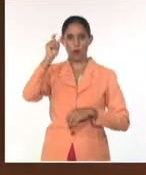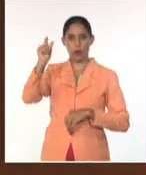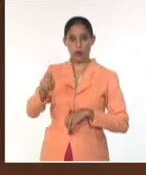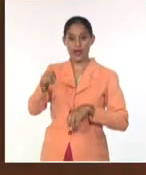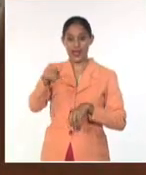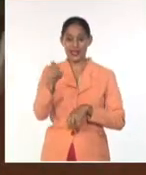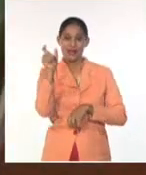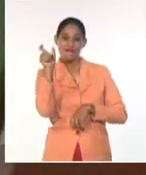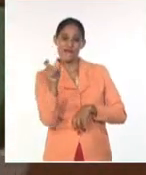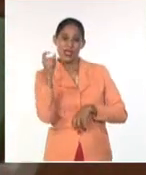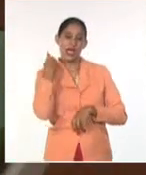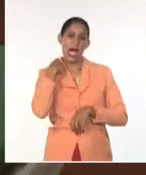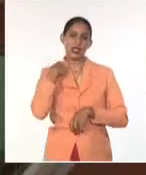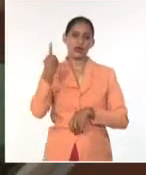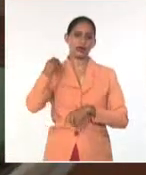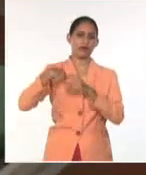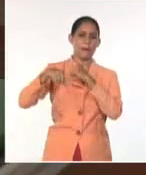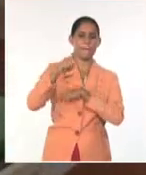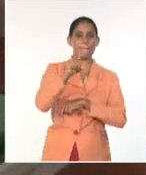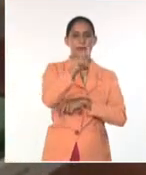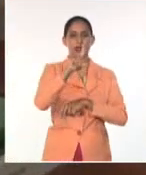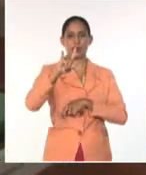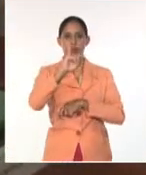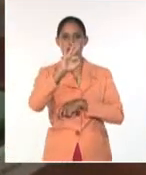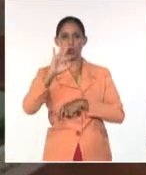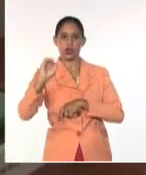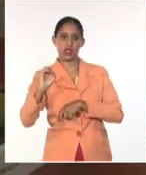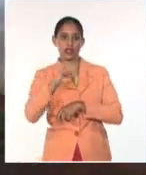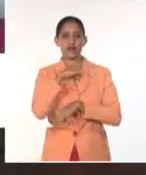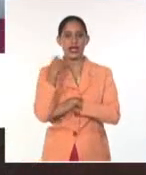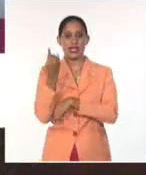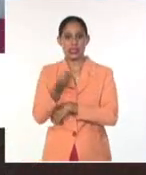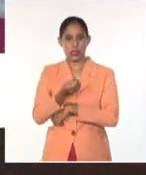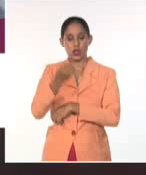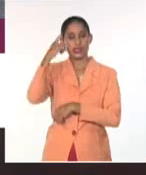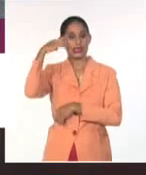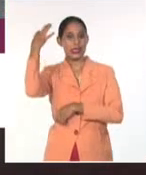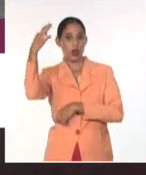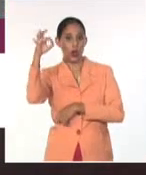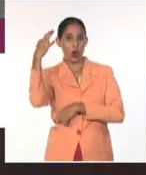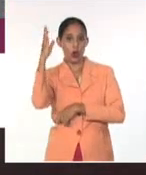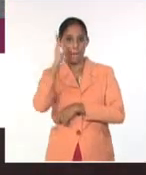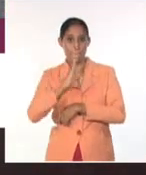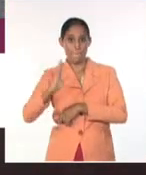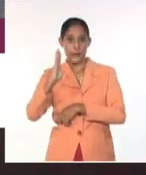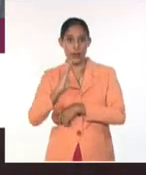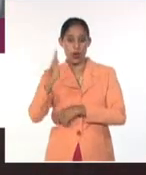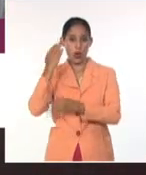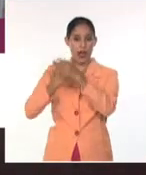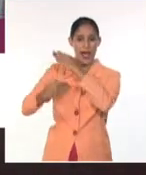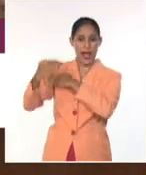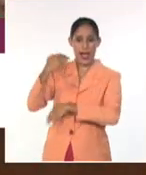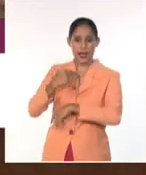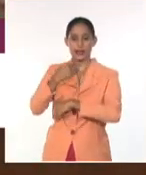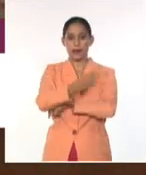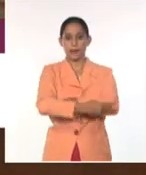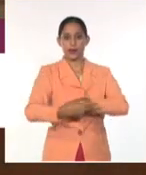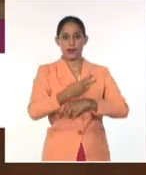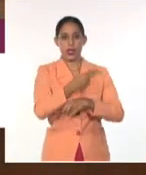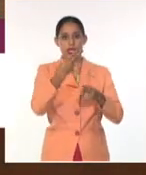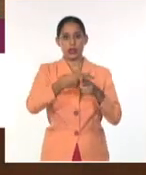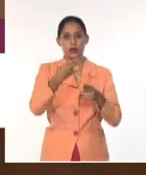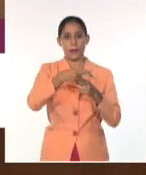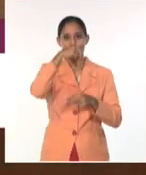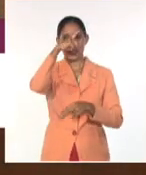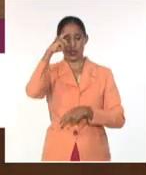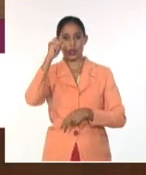en 1980 falleció el destacado psicólogo y biólogo suizo Jean-William Fritz Payet, reconocido por sus aportes a la